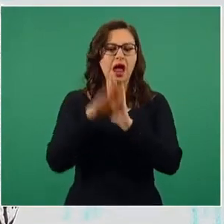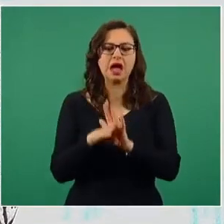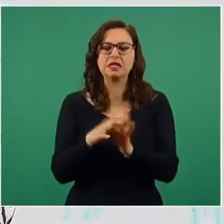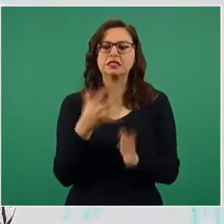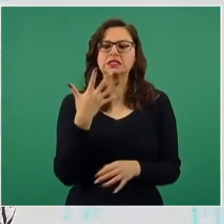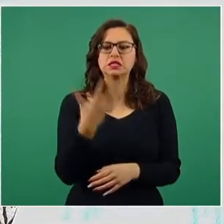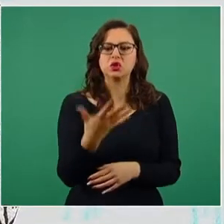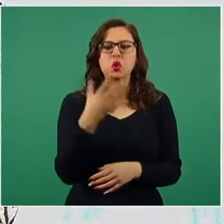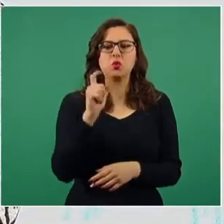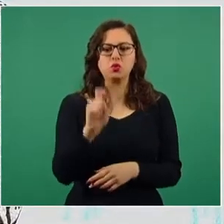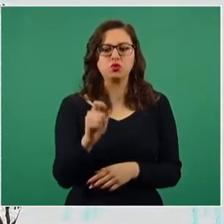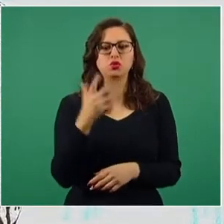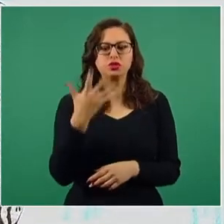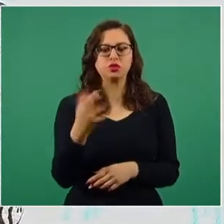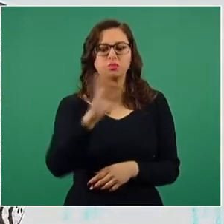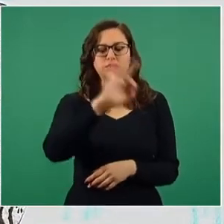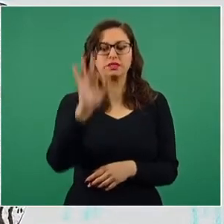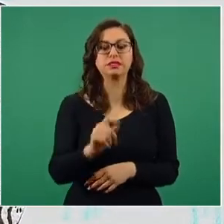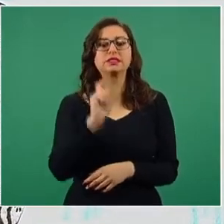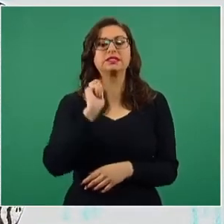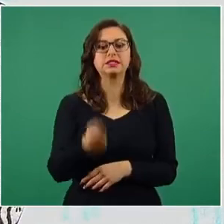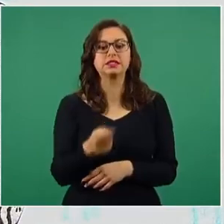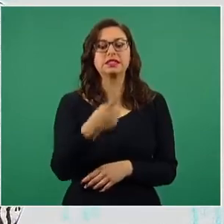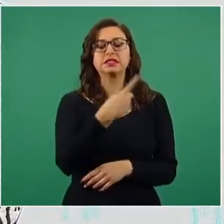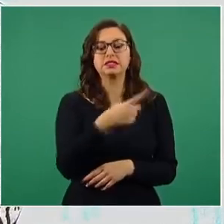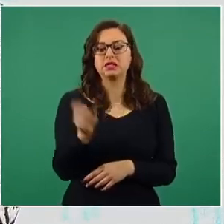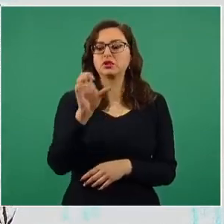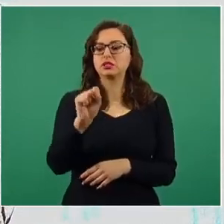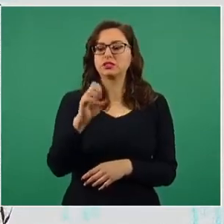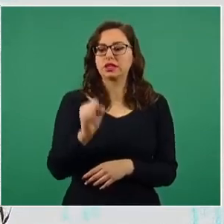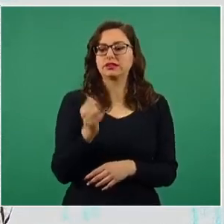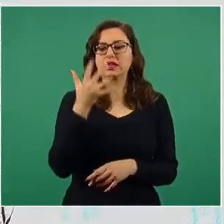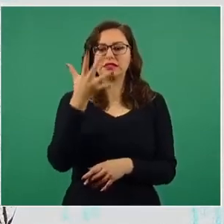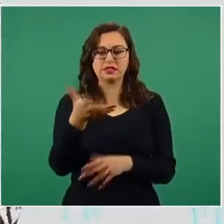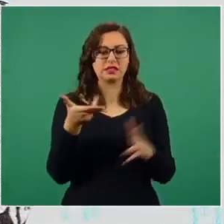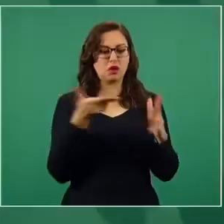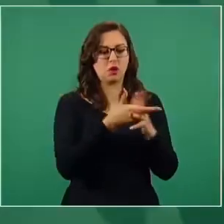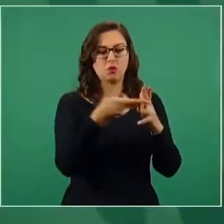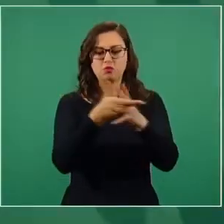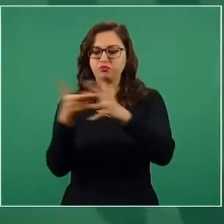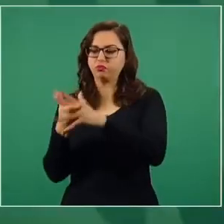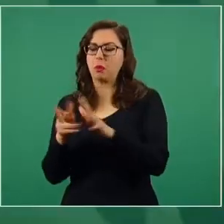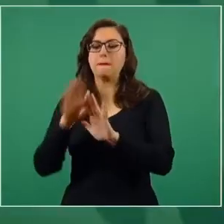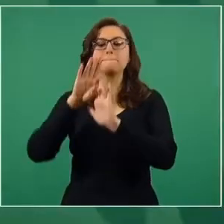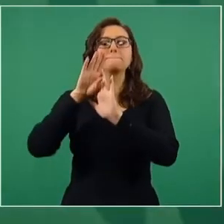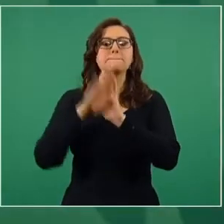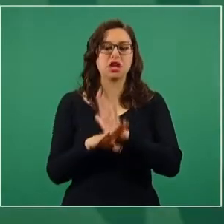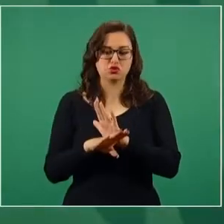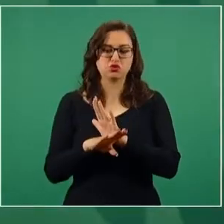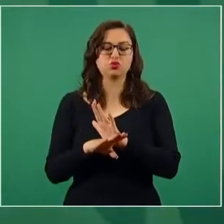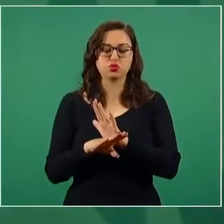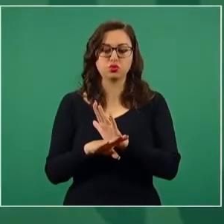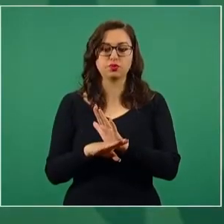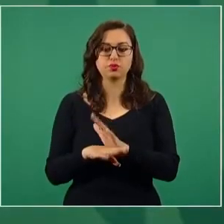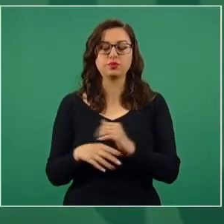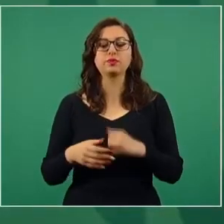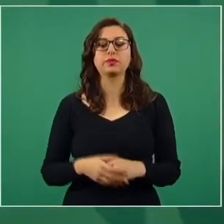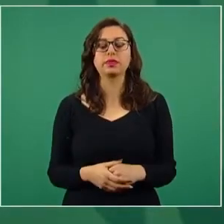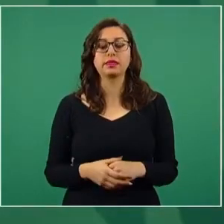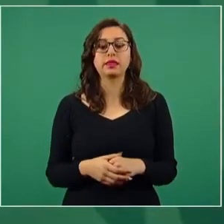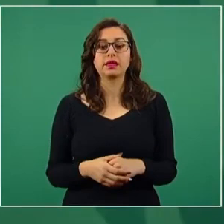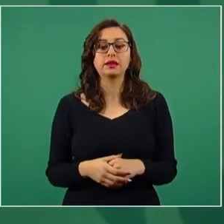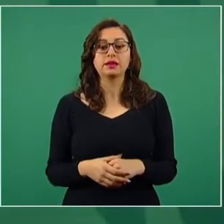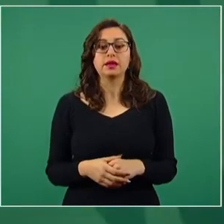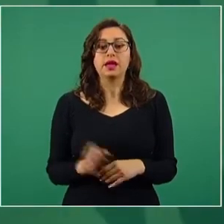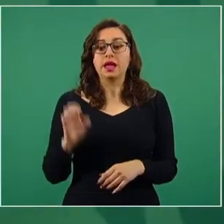5.5%, es decir, 165 homicidios menos que en el mismo mes de 2020. Informar que en